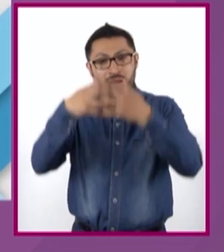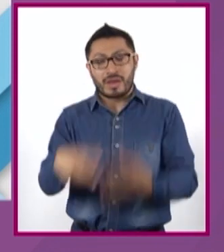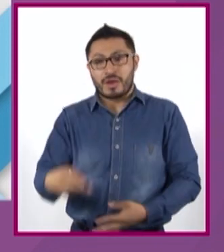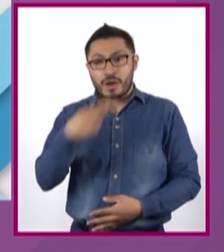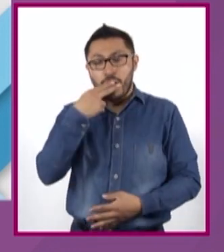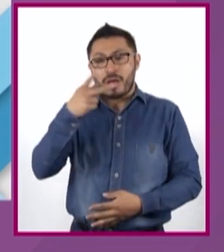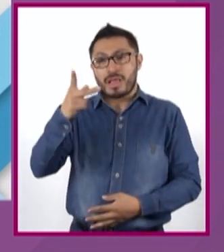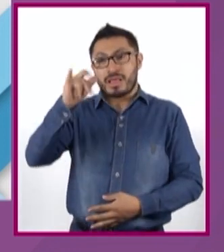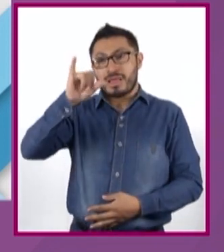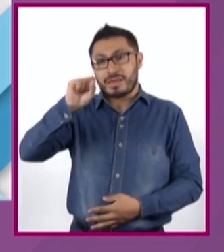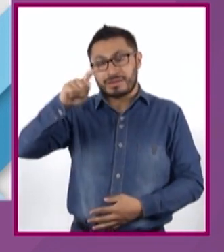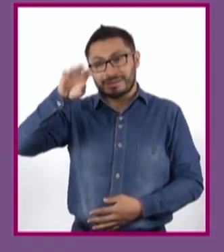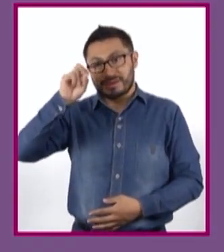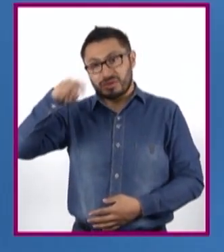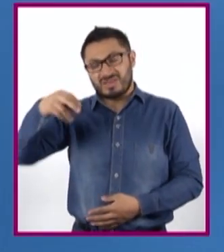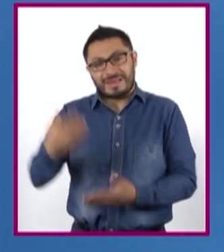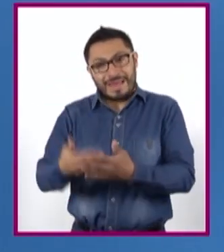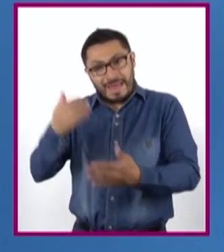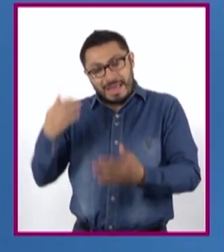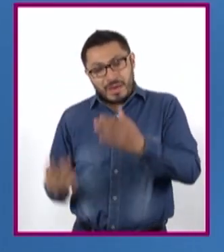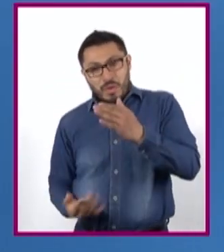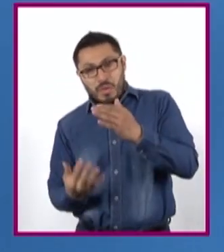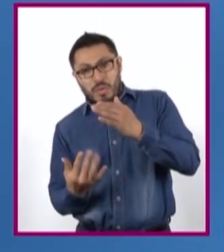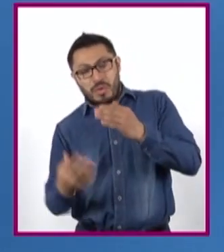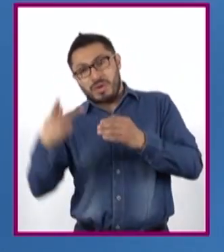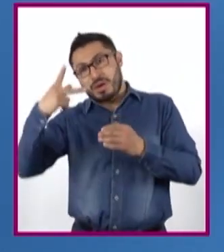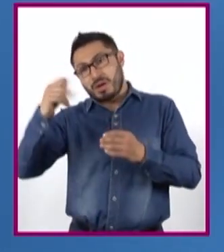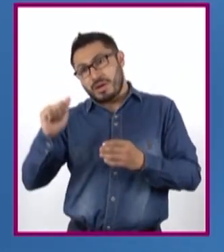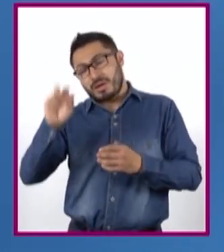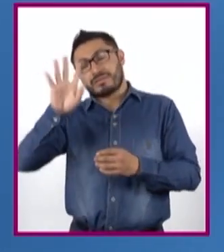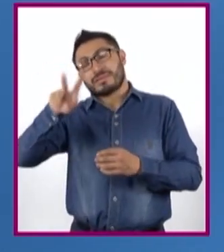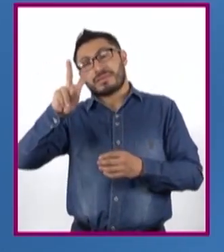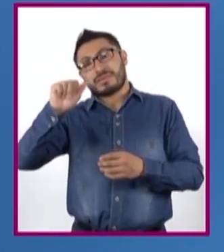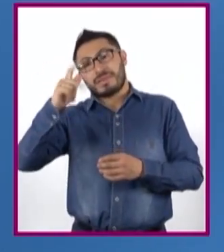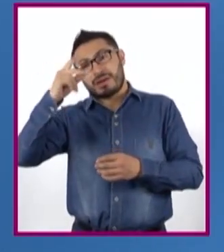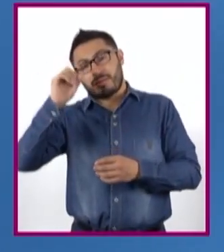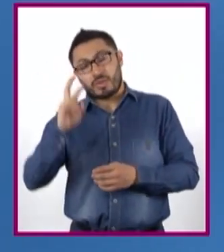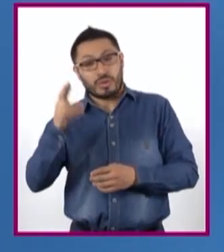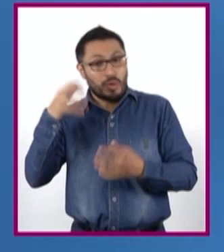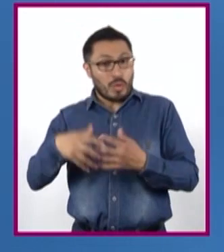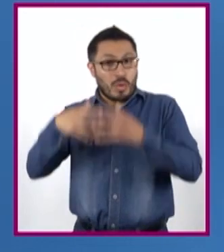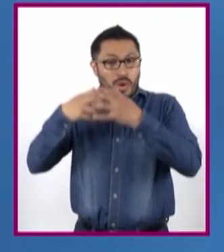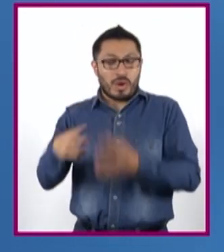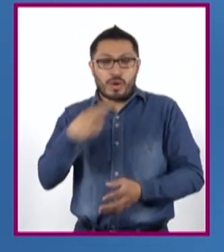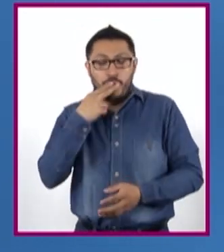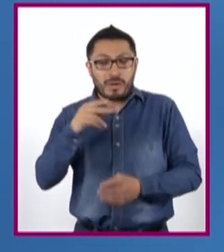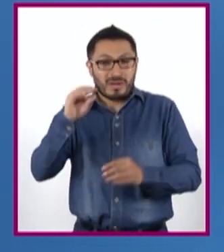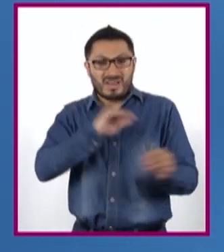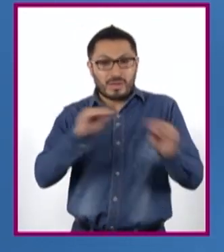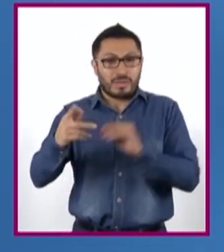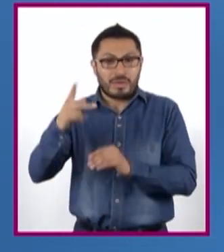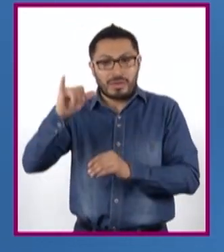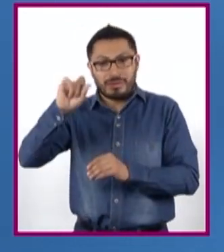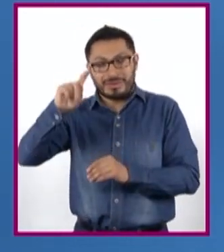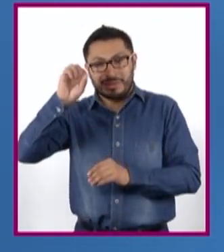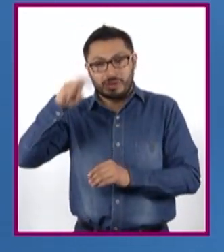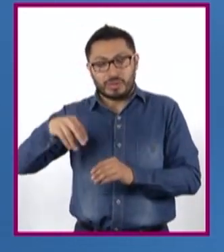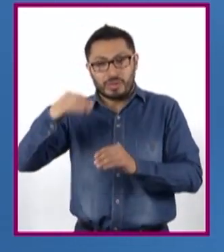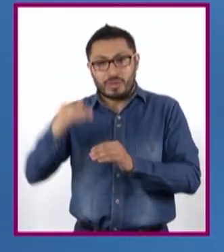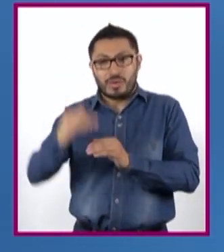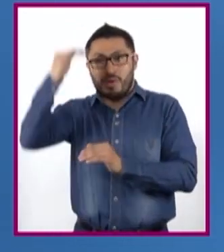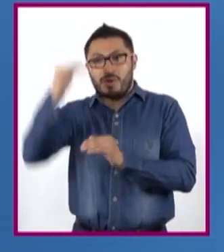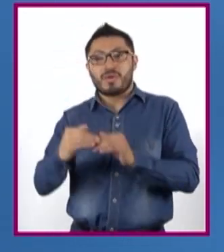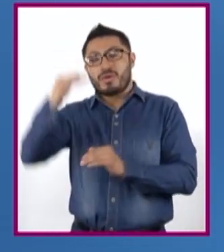pistón afectado por vapor. Su máquina utilizaba el movimiento del pistón para levantar una